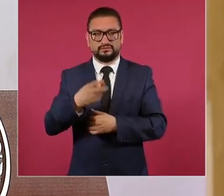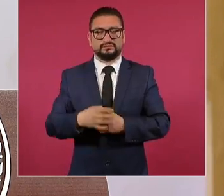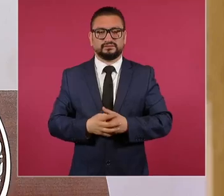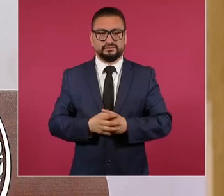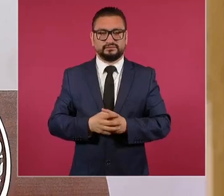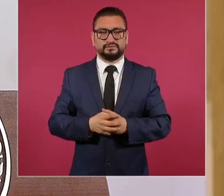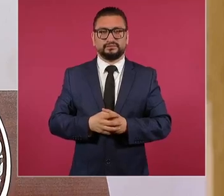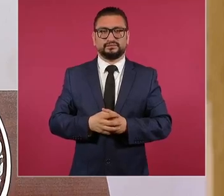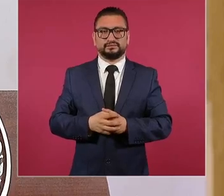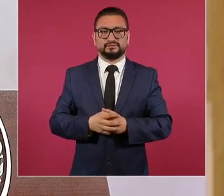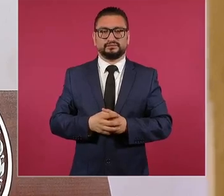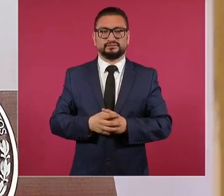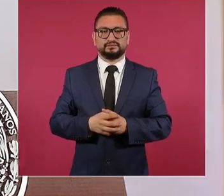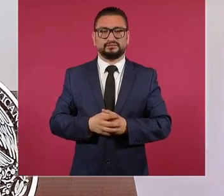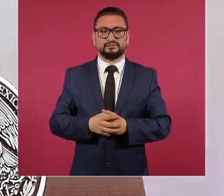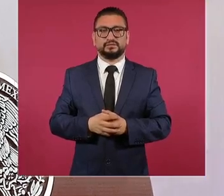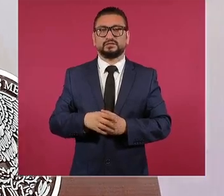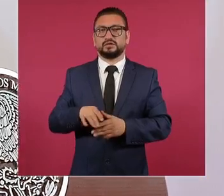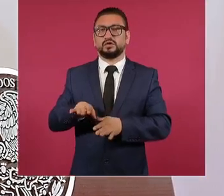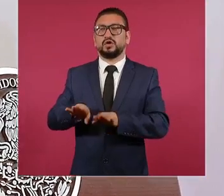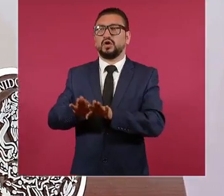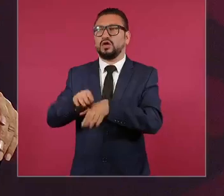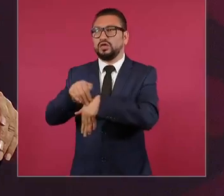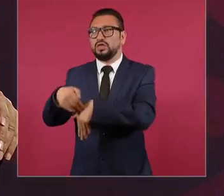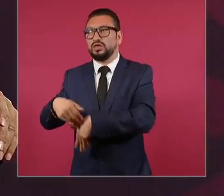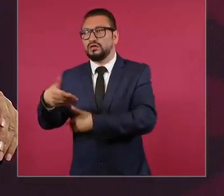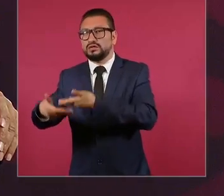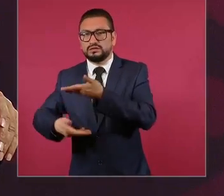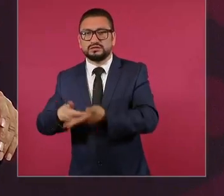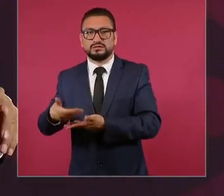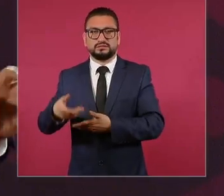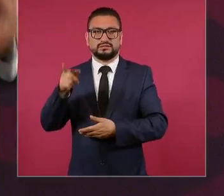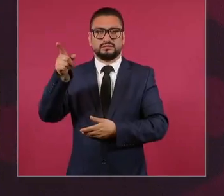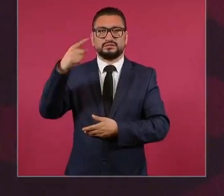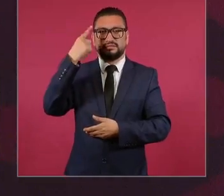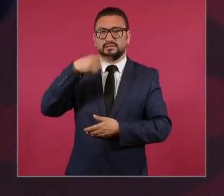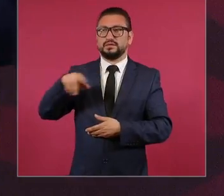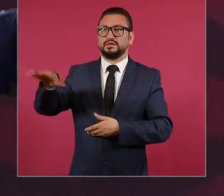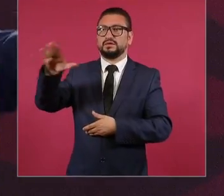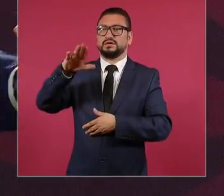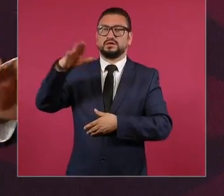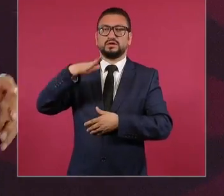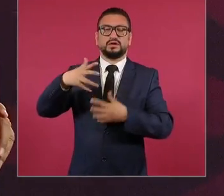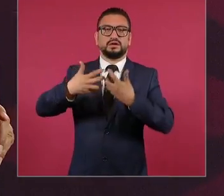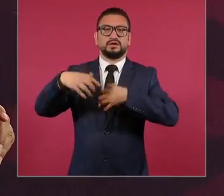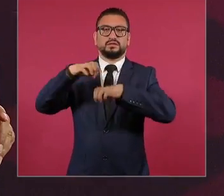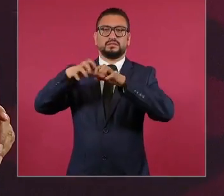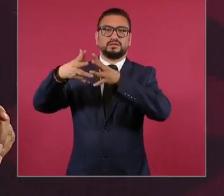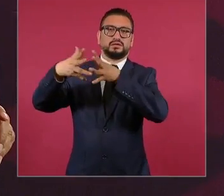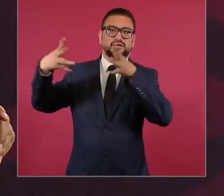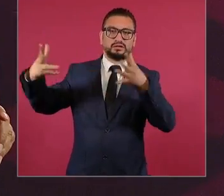están al servicio de las grandes corporaciones